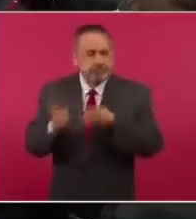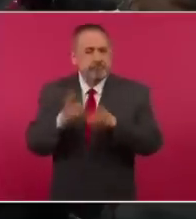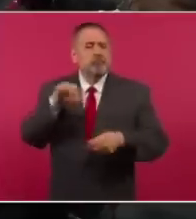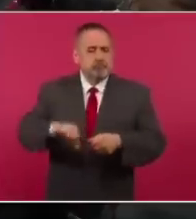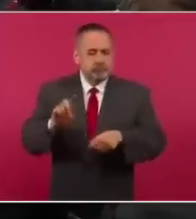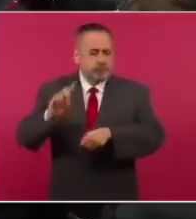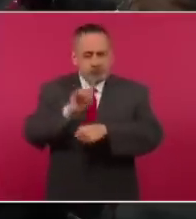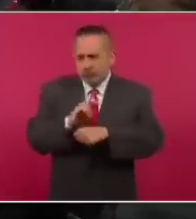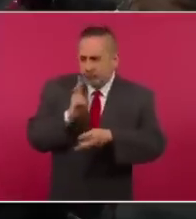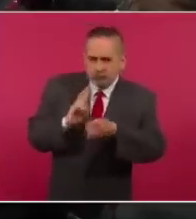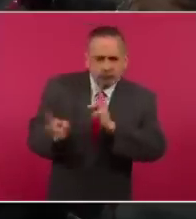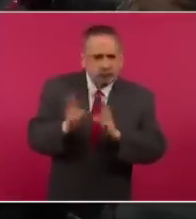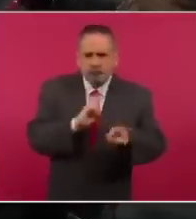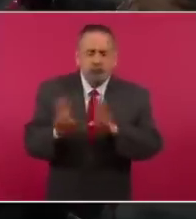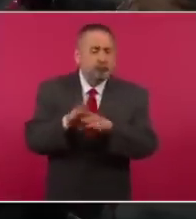de hoy.